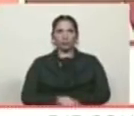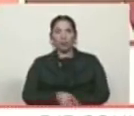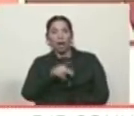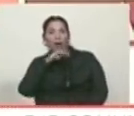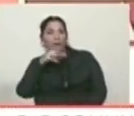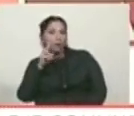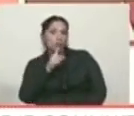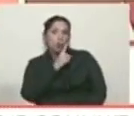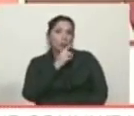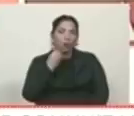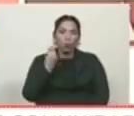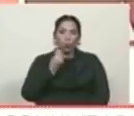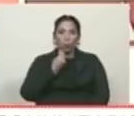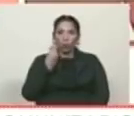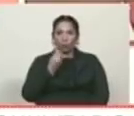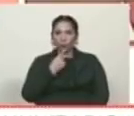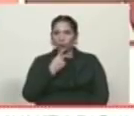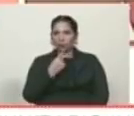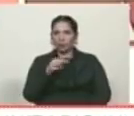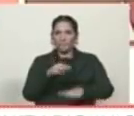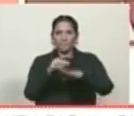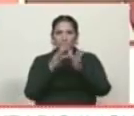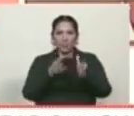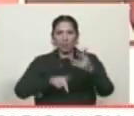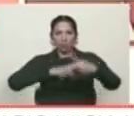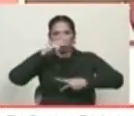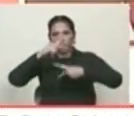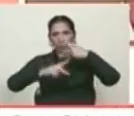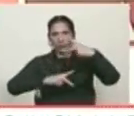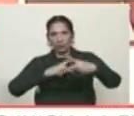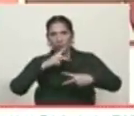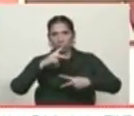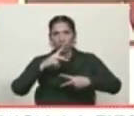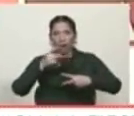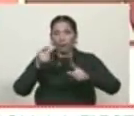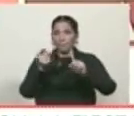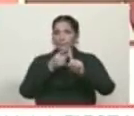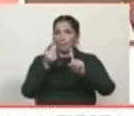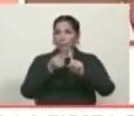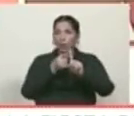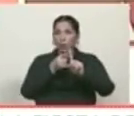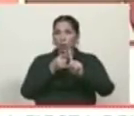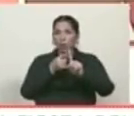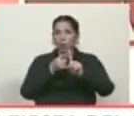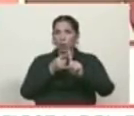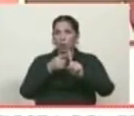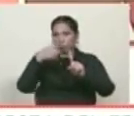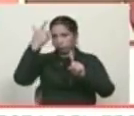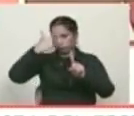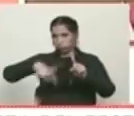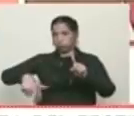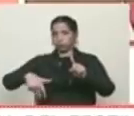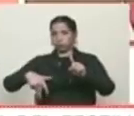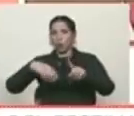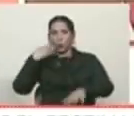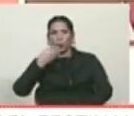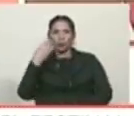juventud. Decía el ministro de Planificación, Ricardo Menéndez, que el principal protagonista del plan de la patria es la juventud